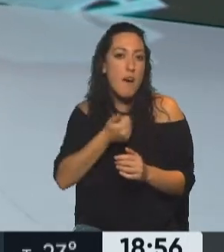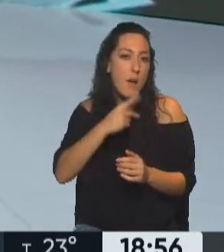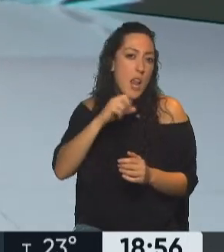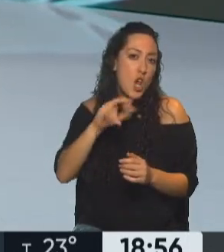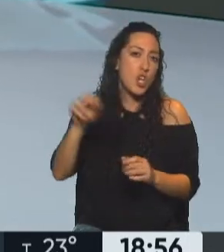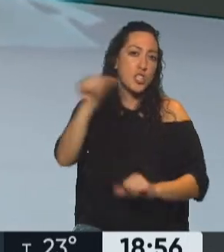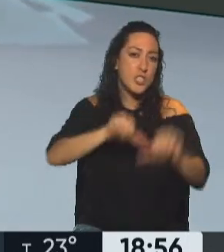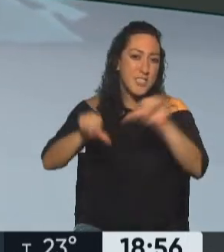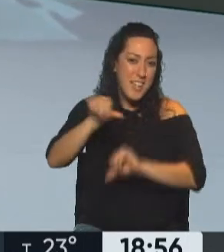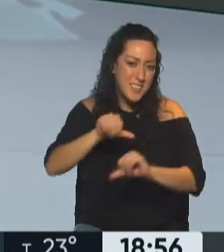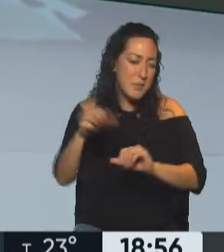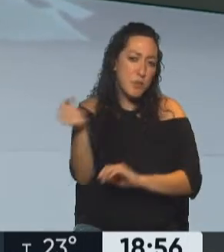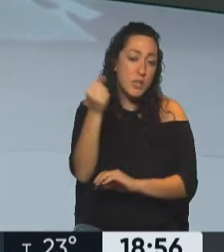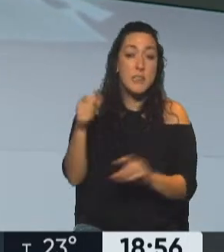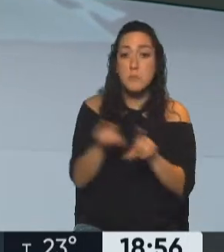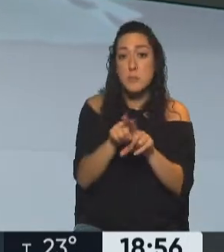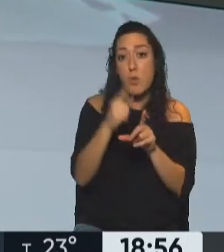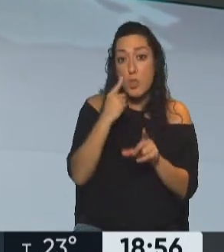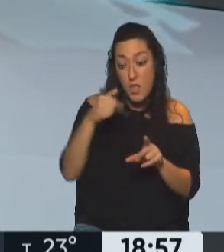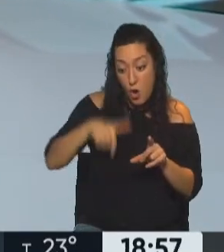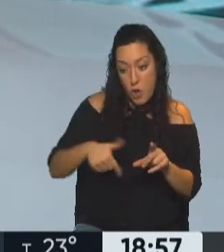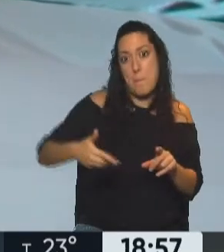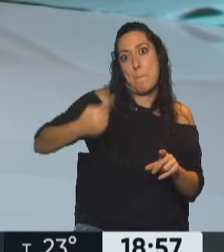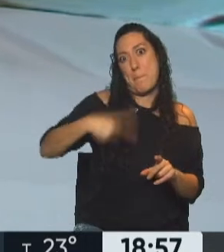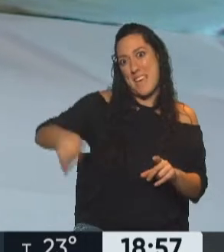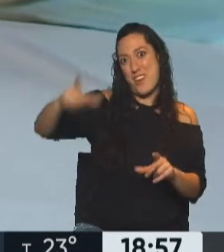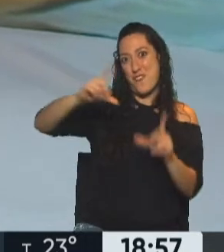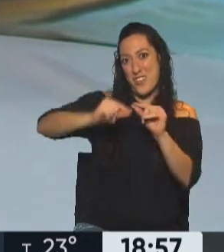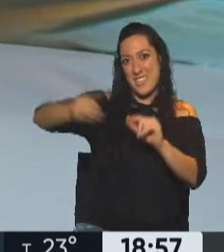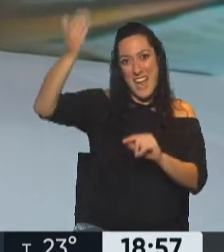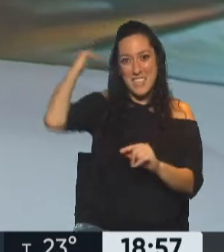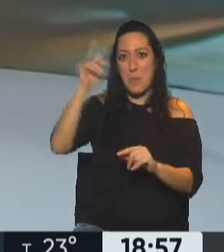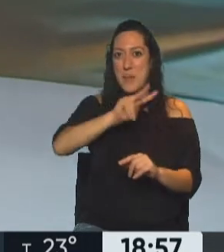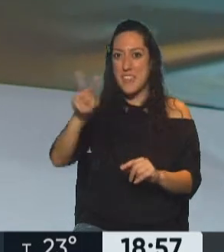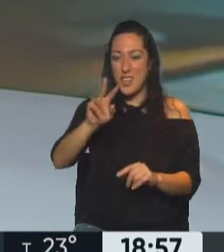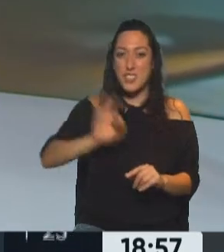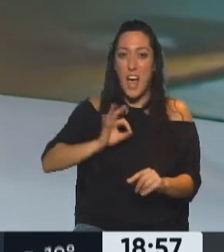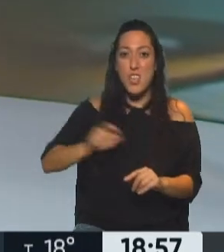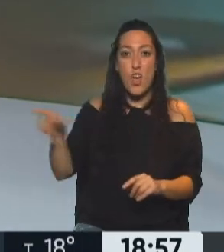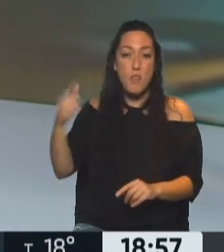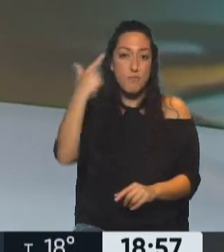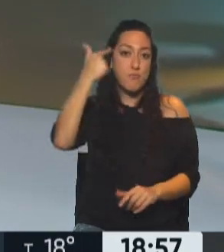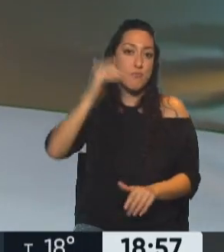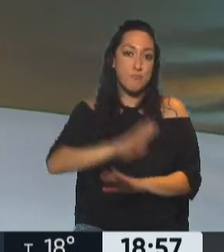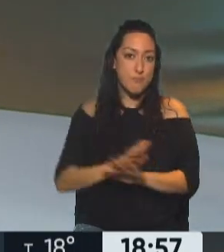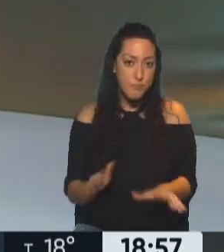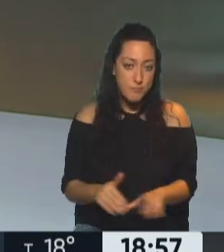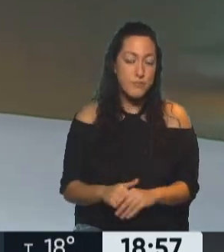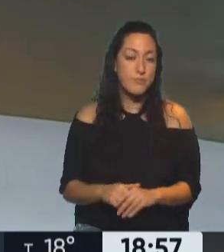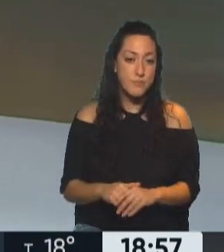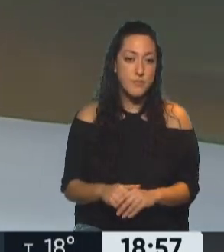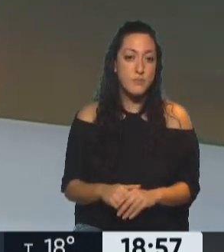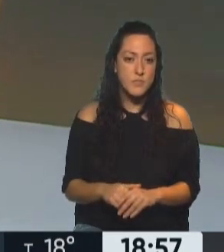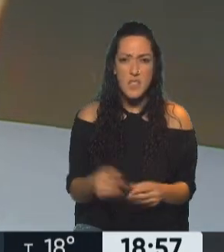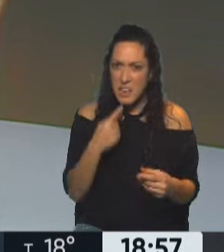y un día como hoy hace 22 años se suicidaba que existe en bonn si se